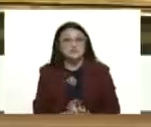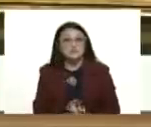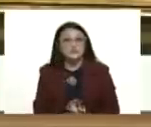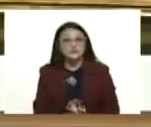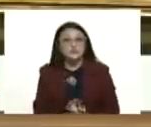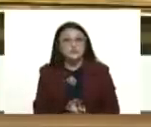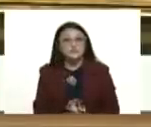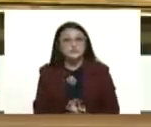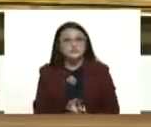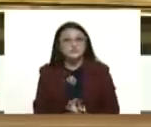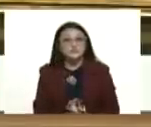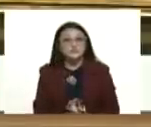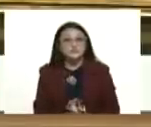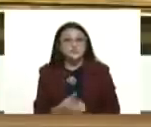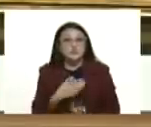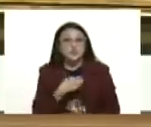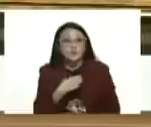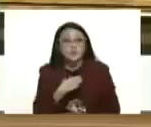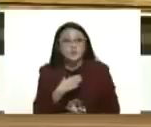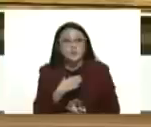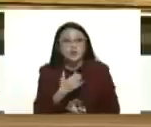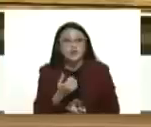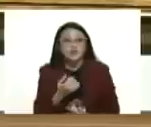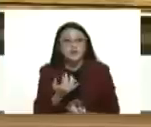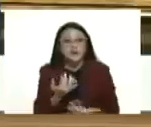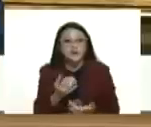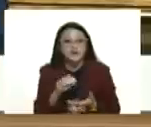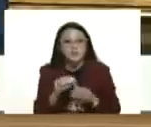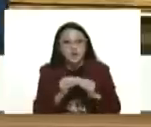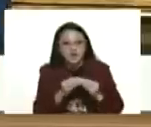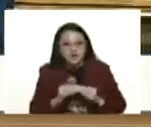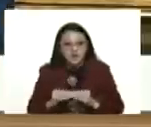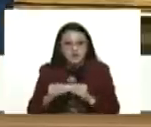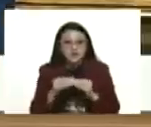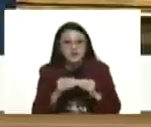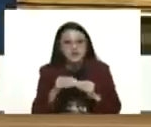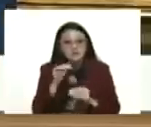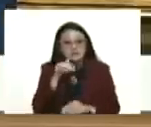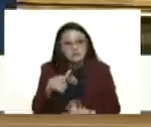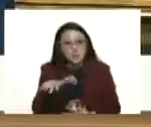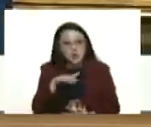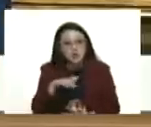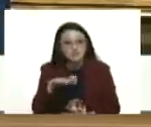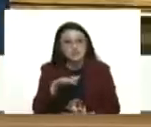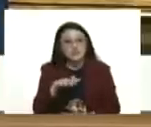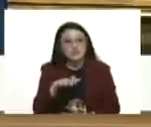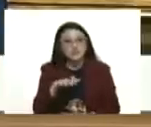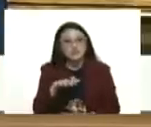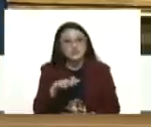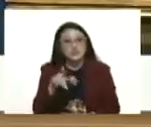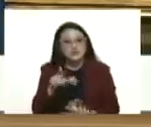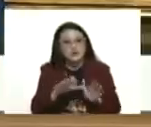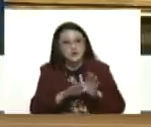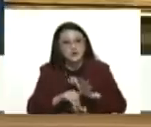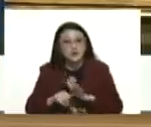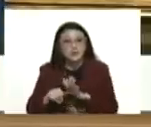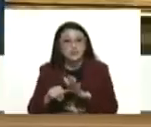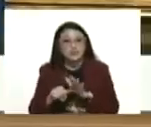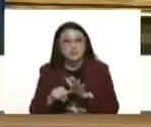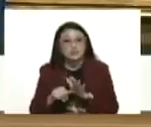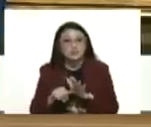no es procedente para resarcir, para reparar a ese pueblo de ese robo,